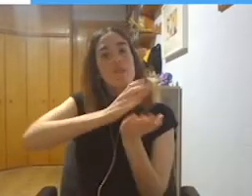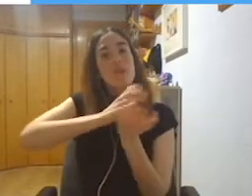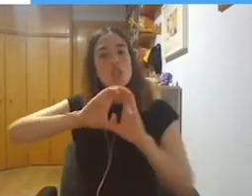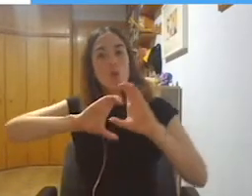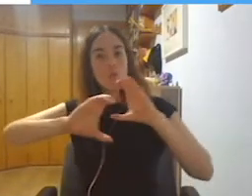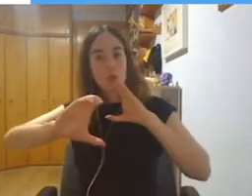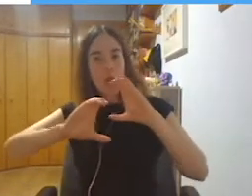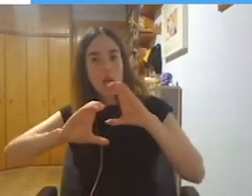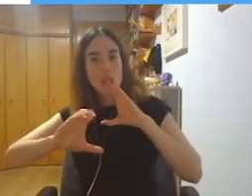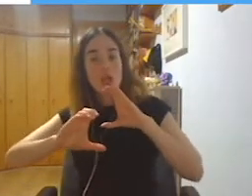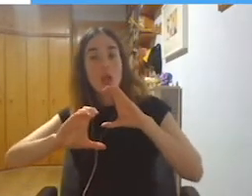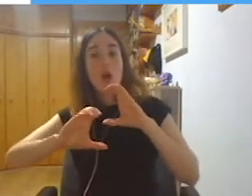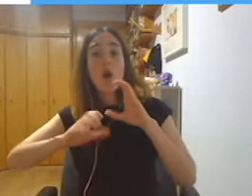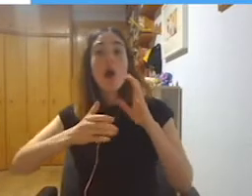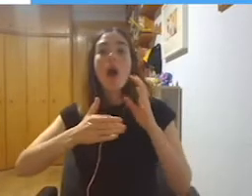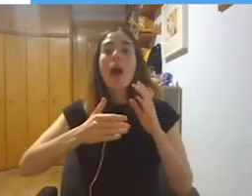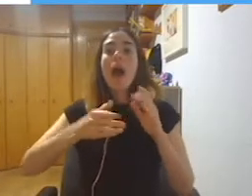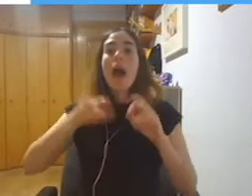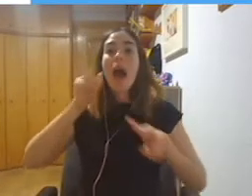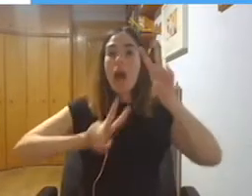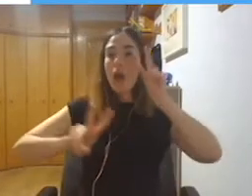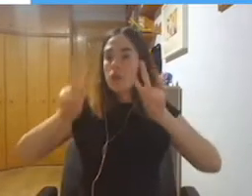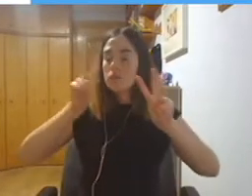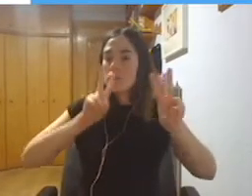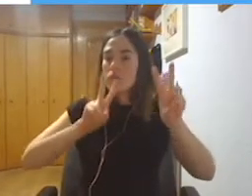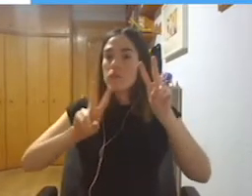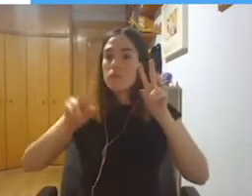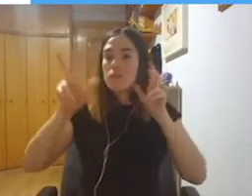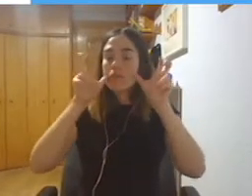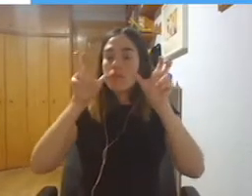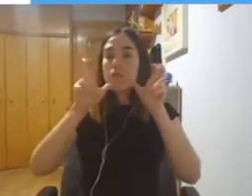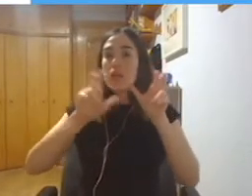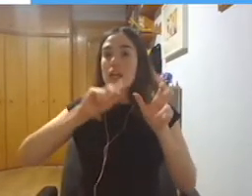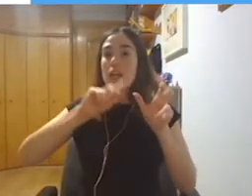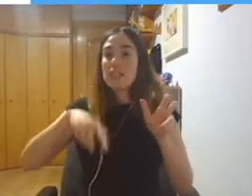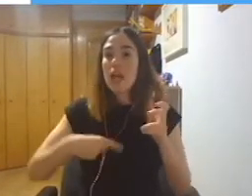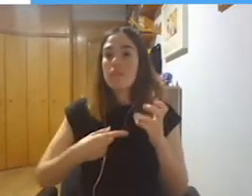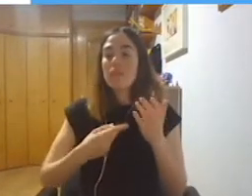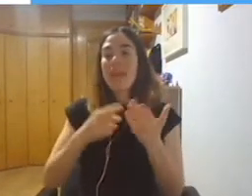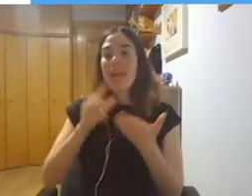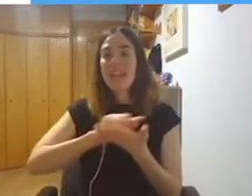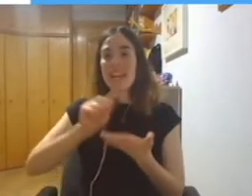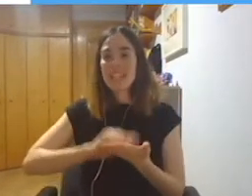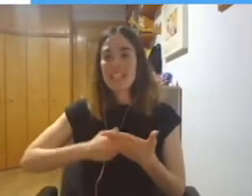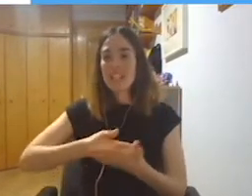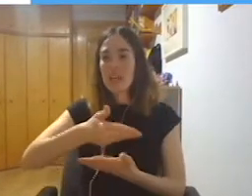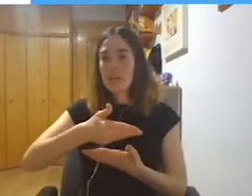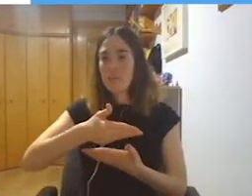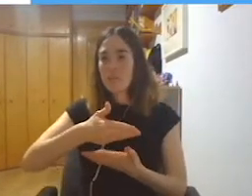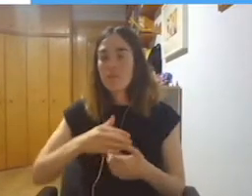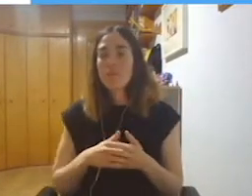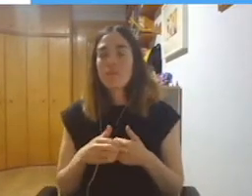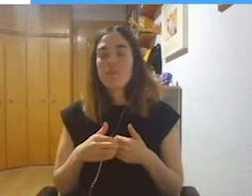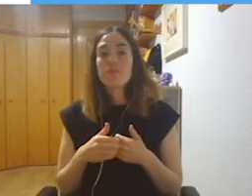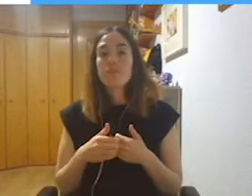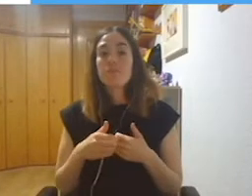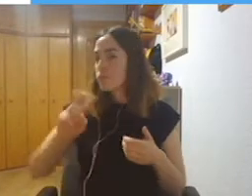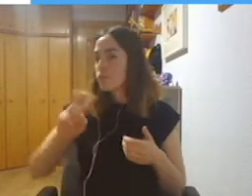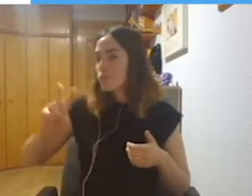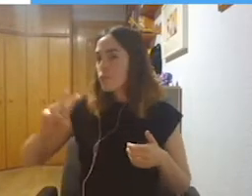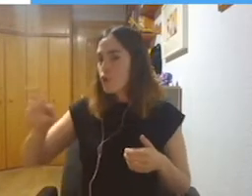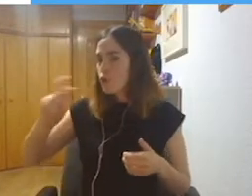comunicación, tanto medios audiovisuales como la prensa escrita, entre otros.